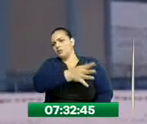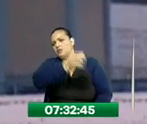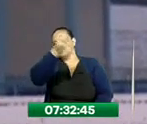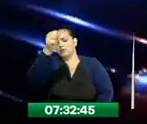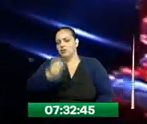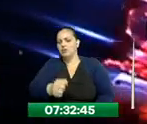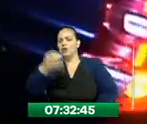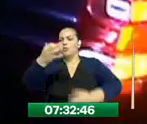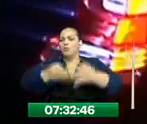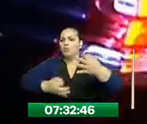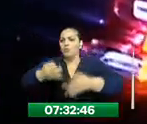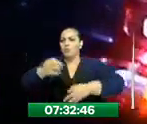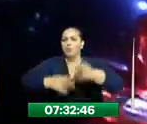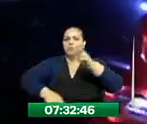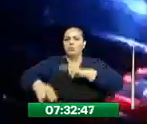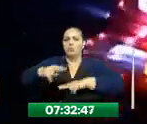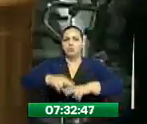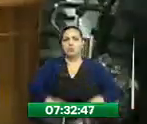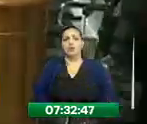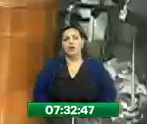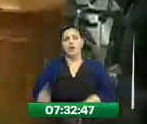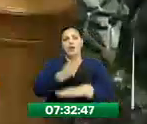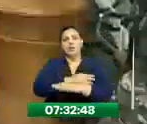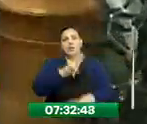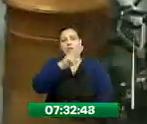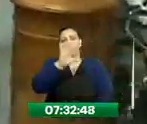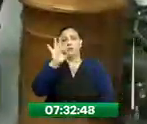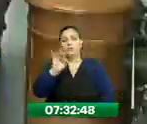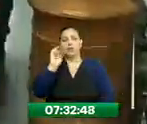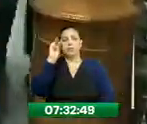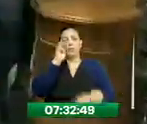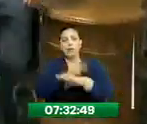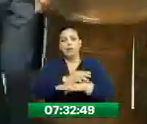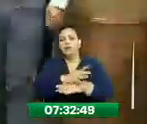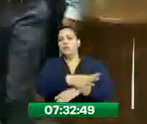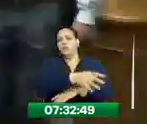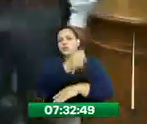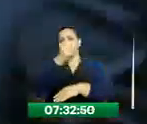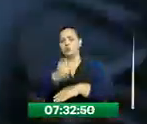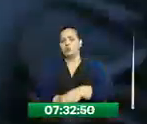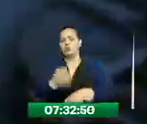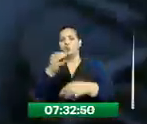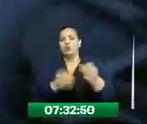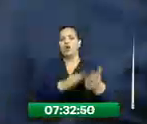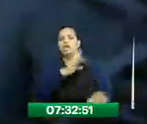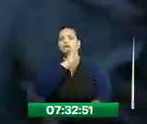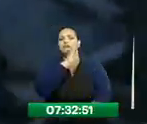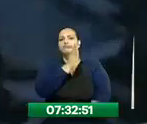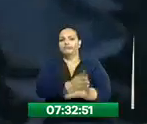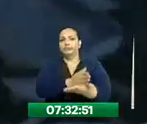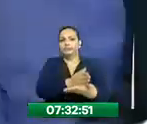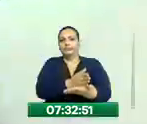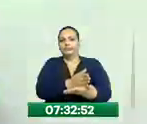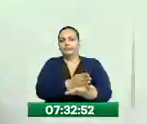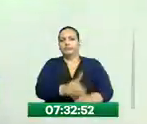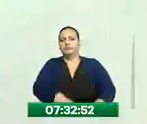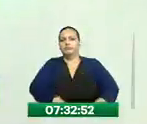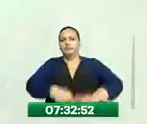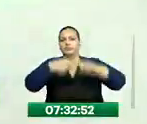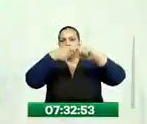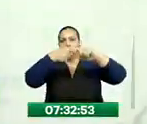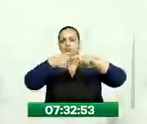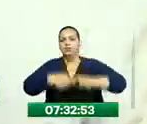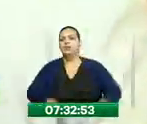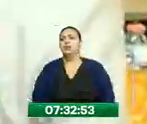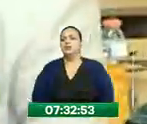fue suspendida por el juez Chicaiza debido a que ordenó que se integre a una comisión especializada para que